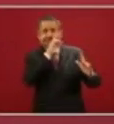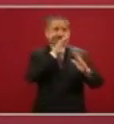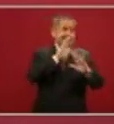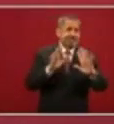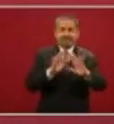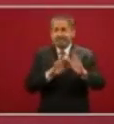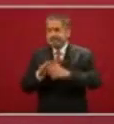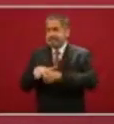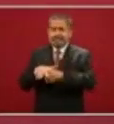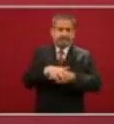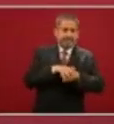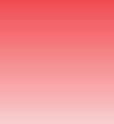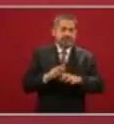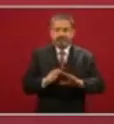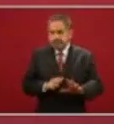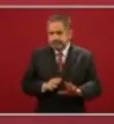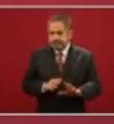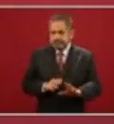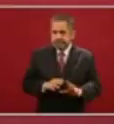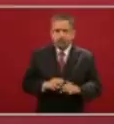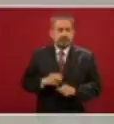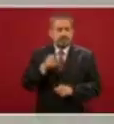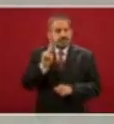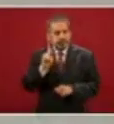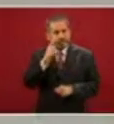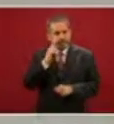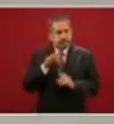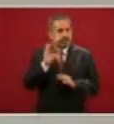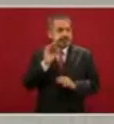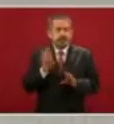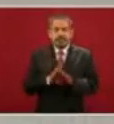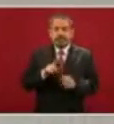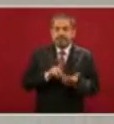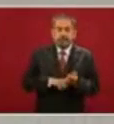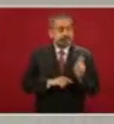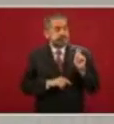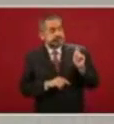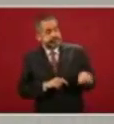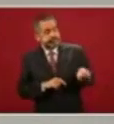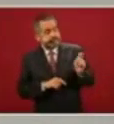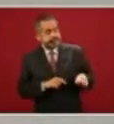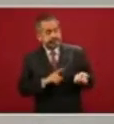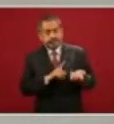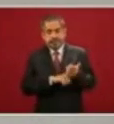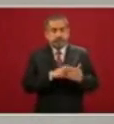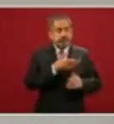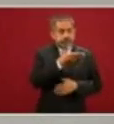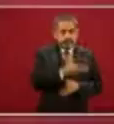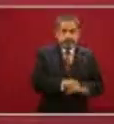dinámica sociopolítica sin que uno encuentre, a pesar de búsqueda directa y